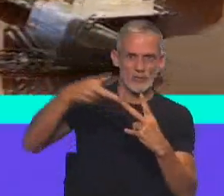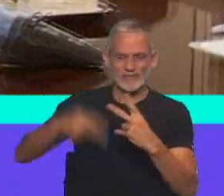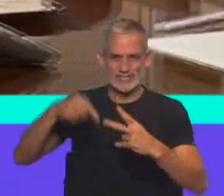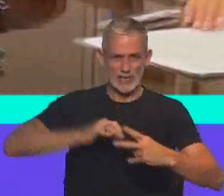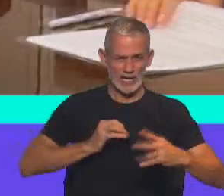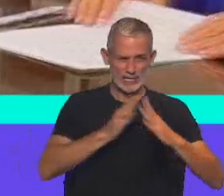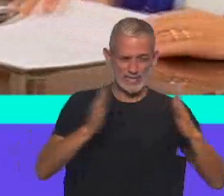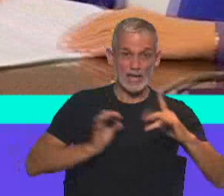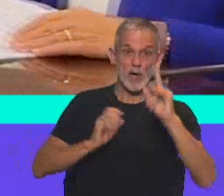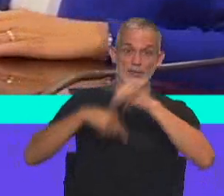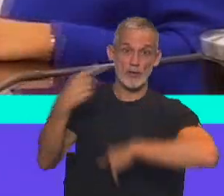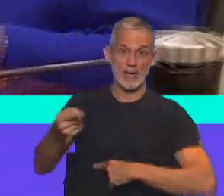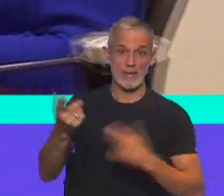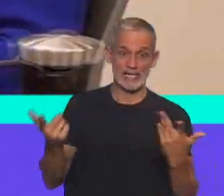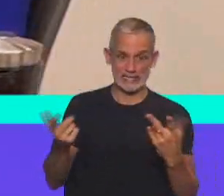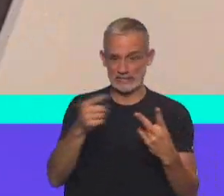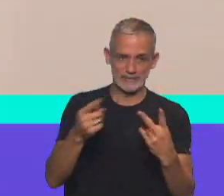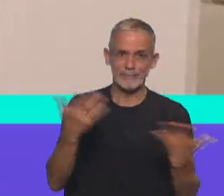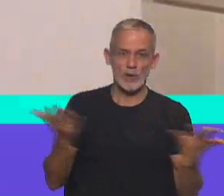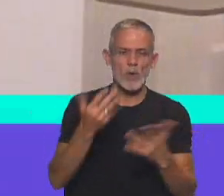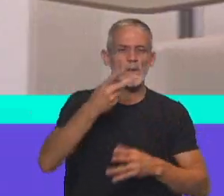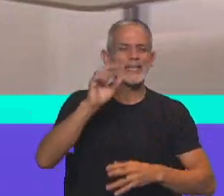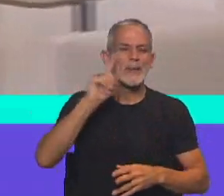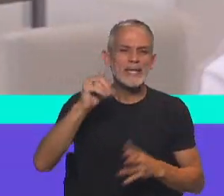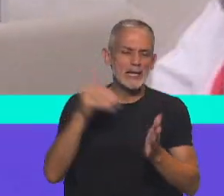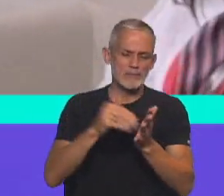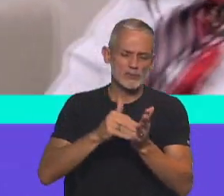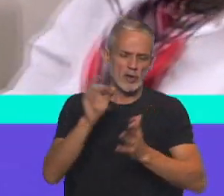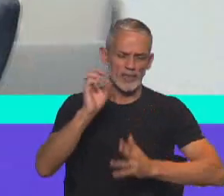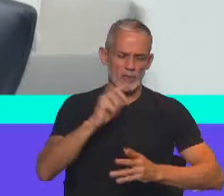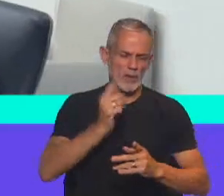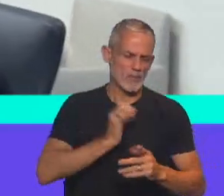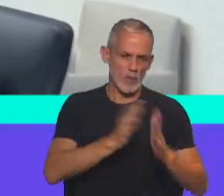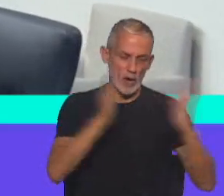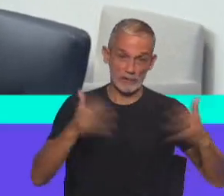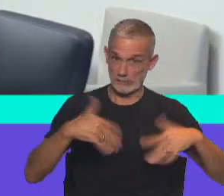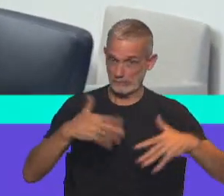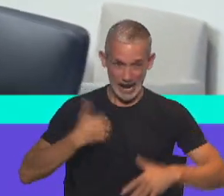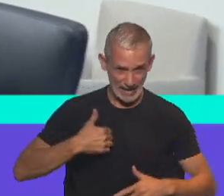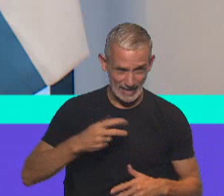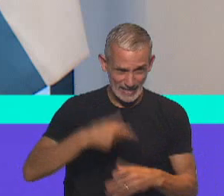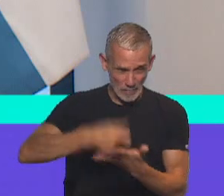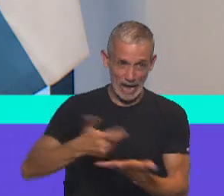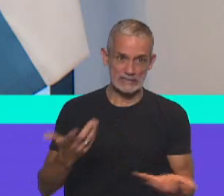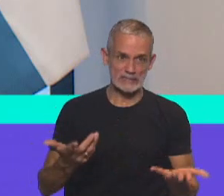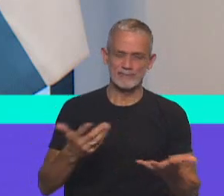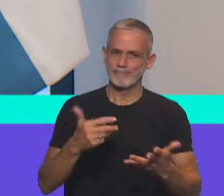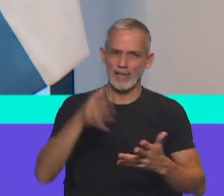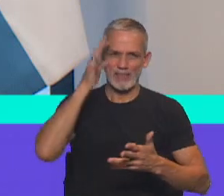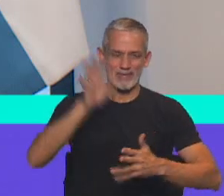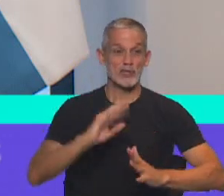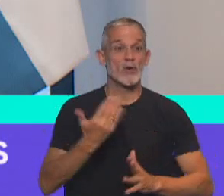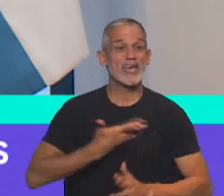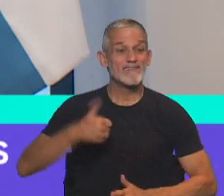este año y el que viene así como veinte mil millones de dólares cada año eso es una enormidad para la argentina y el